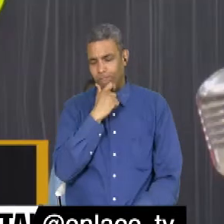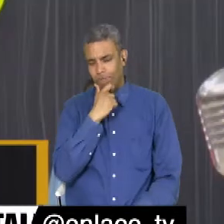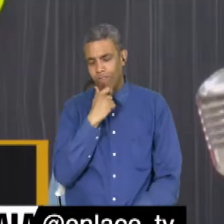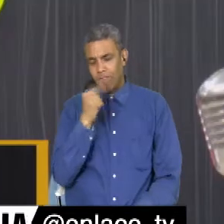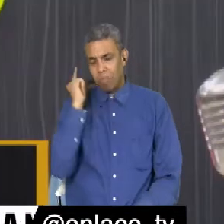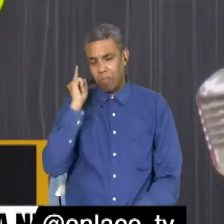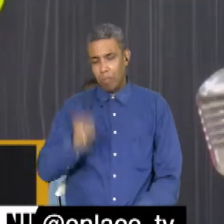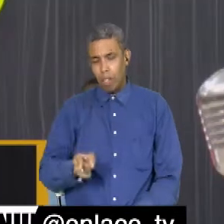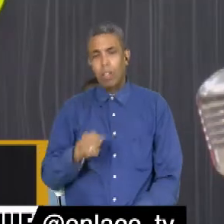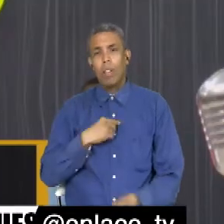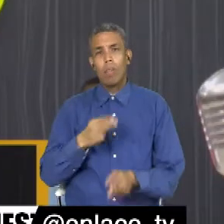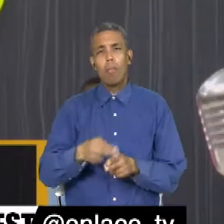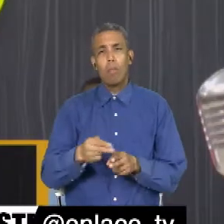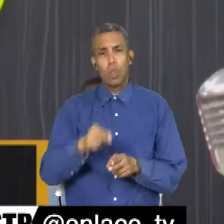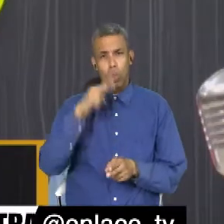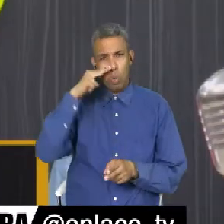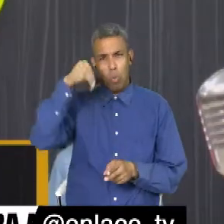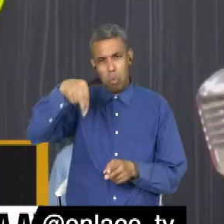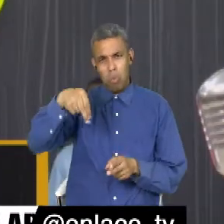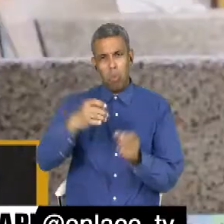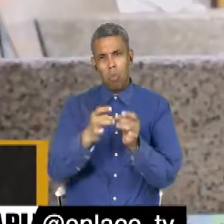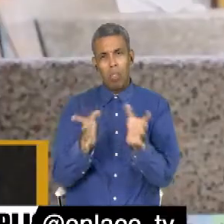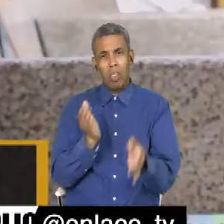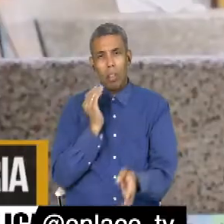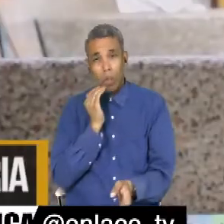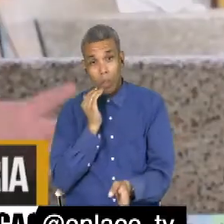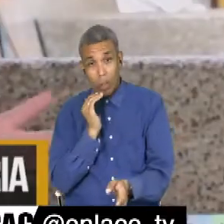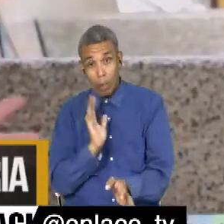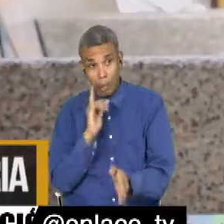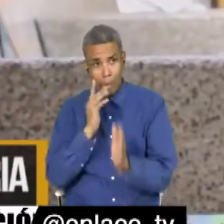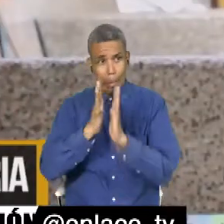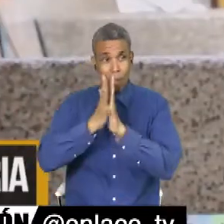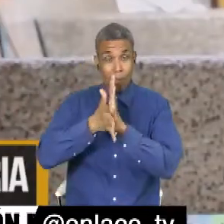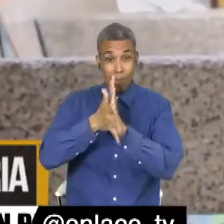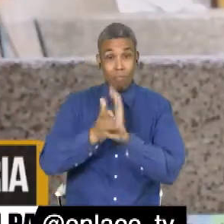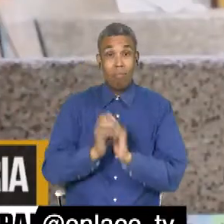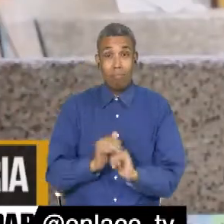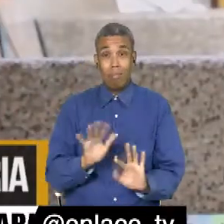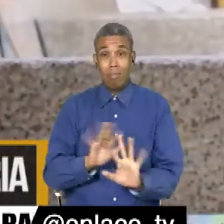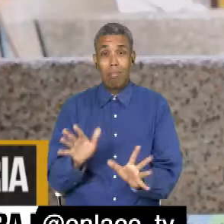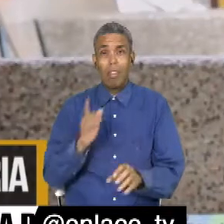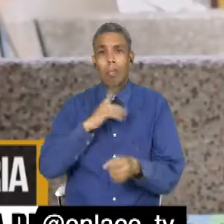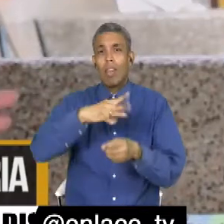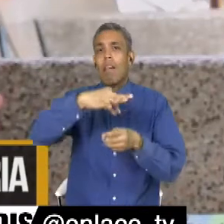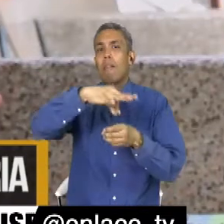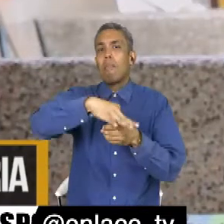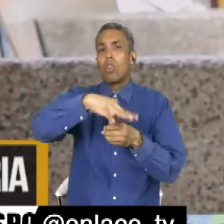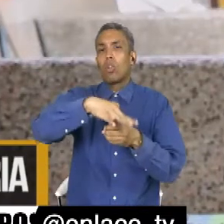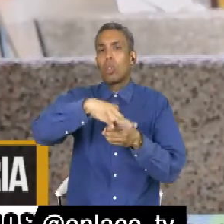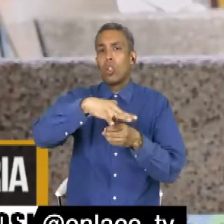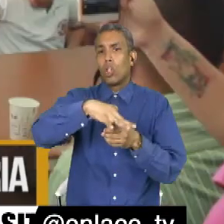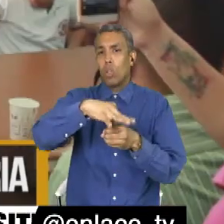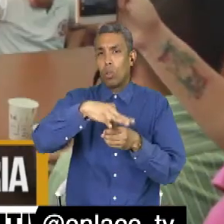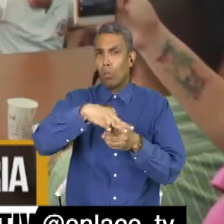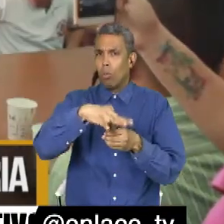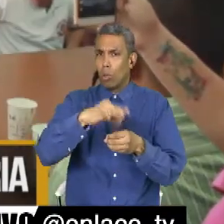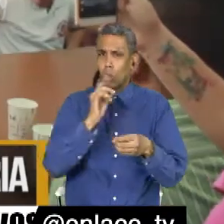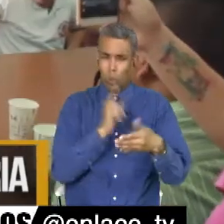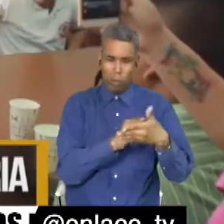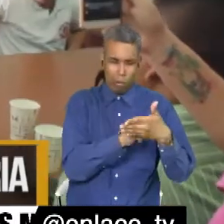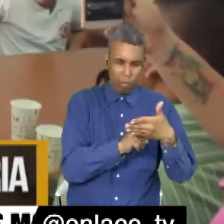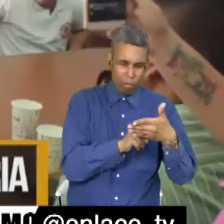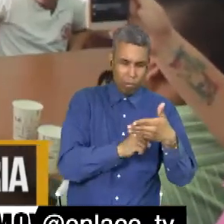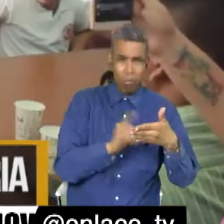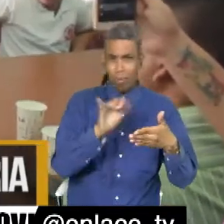entrevista con el periodismo de Enlace Radio y Enlace Televisión, el gobernador de Santander, Didier Tavera Amado, reafirmó la fecha del 18 de junio para el referendo revocatorio del